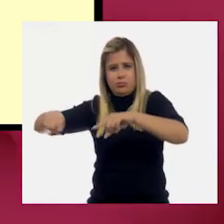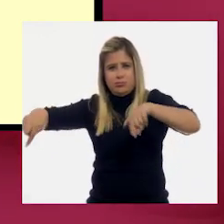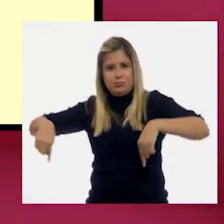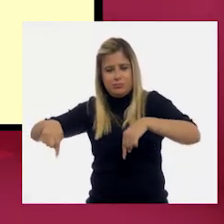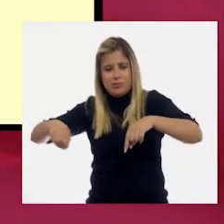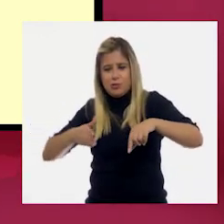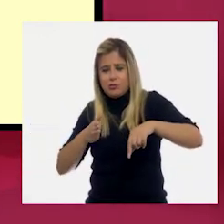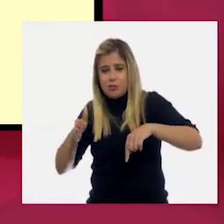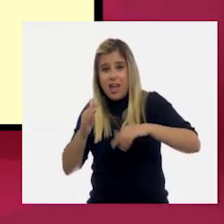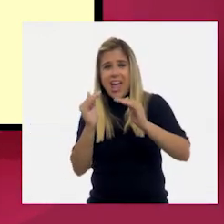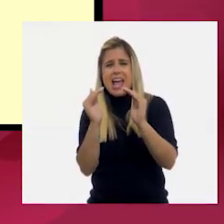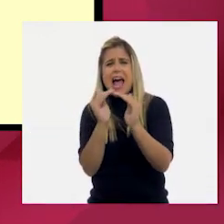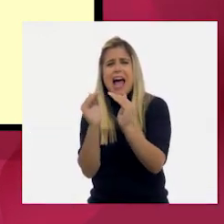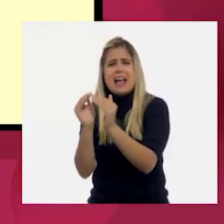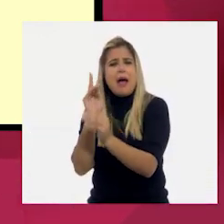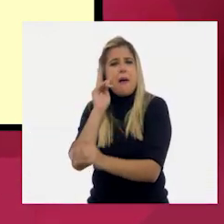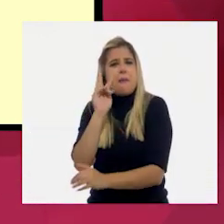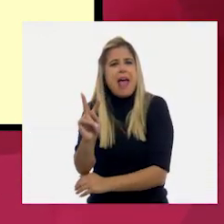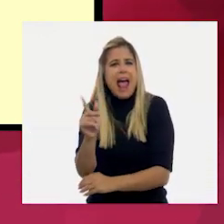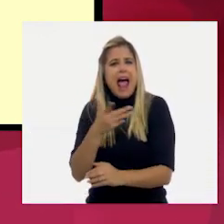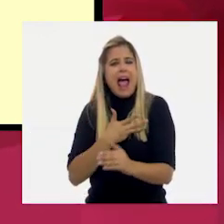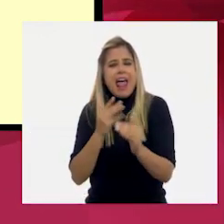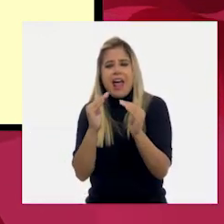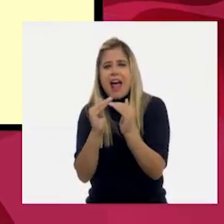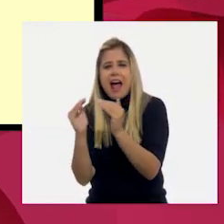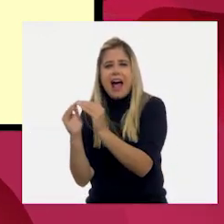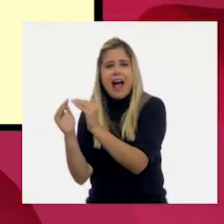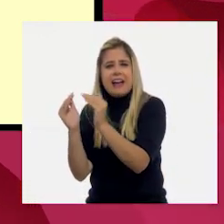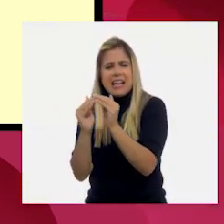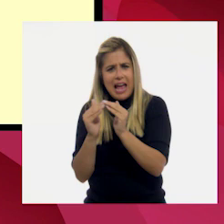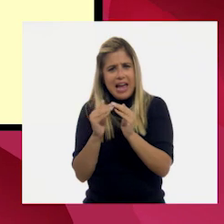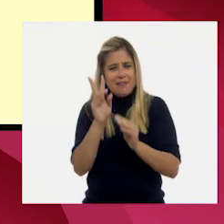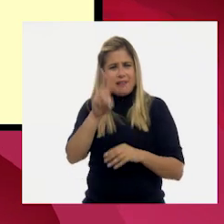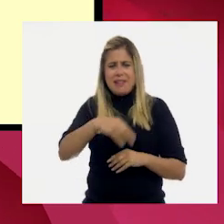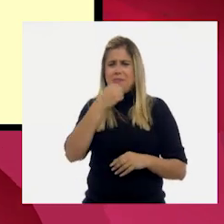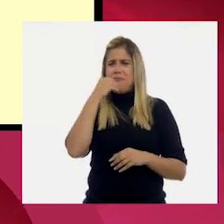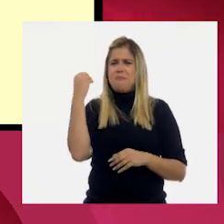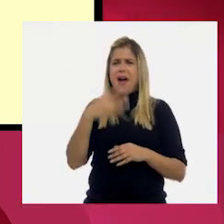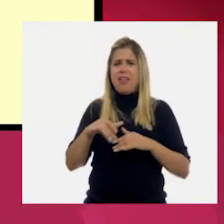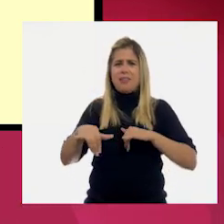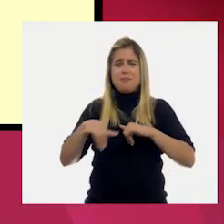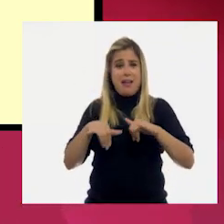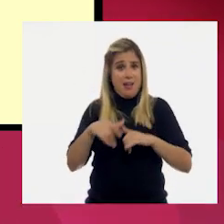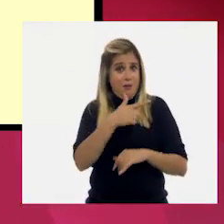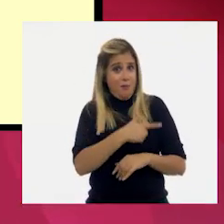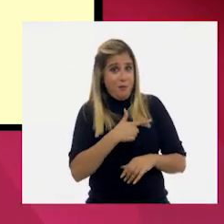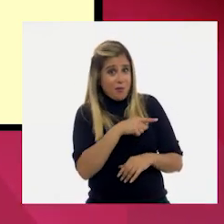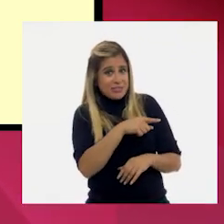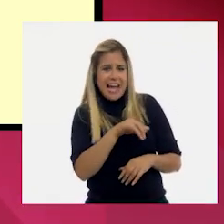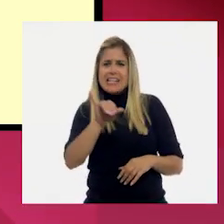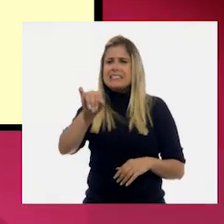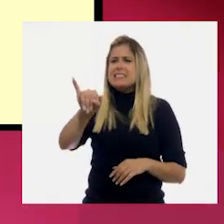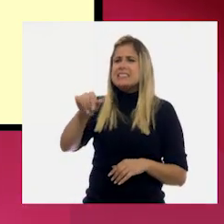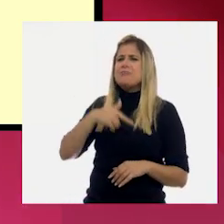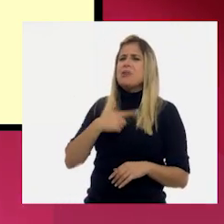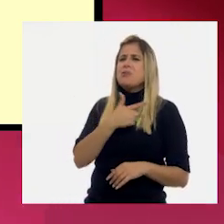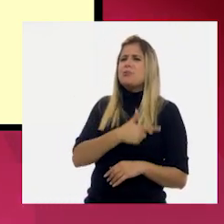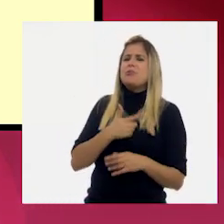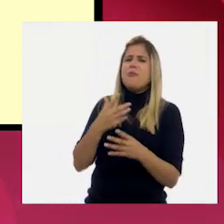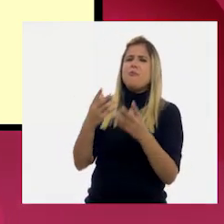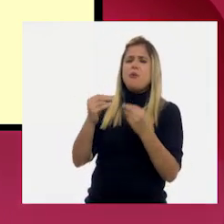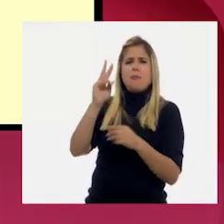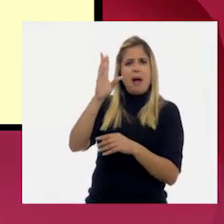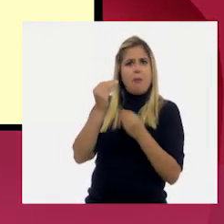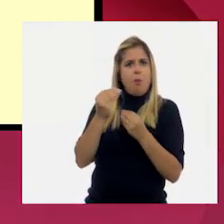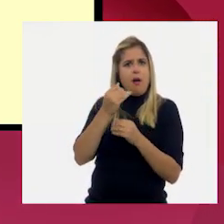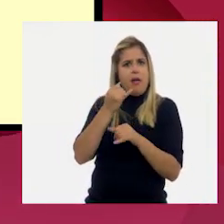Ah, y unas casitas también ahí se ven. Qué así padre es, este croquis, maestra. ¿Te gusta? Sí, me gusta mucho. Creo que tiene mucha